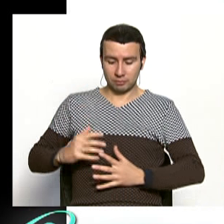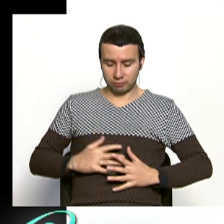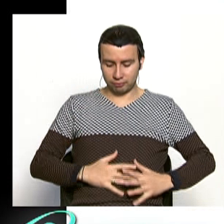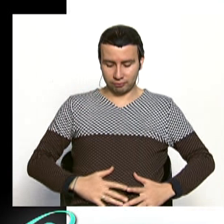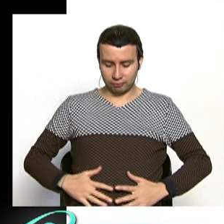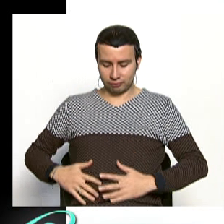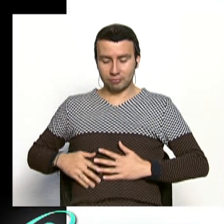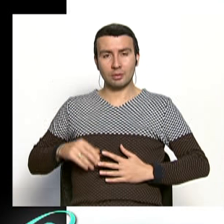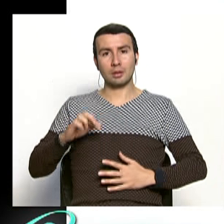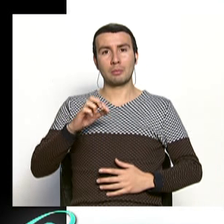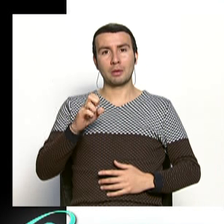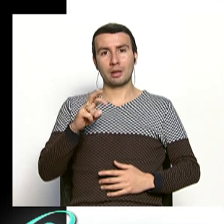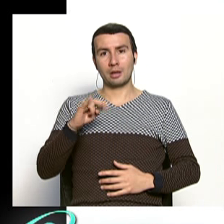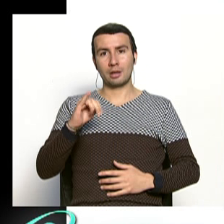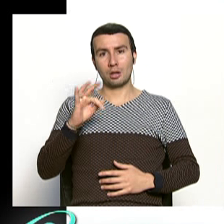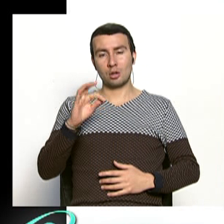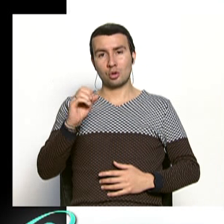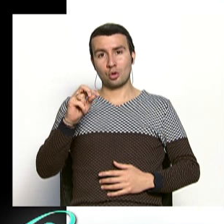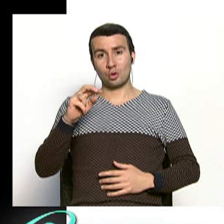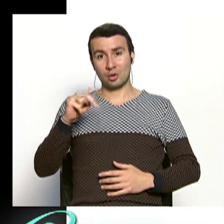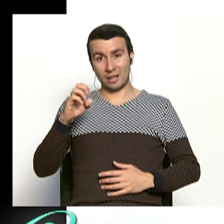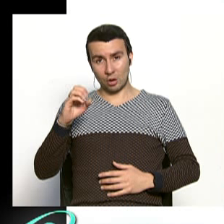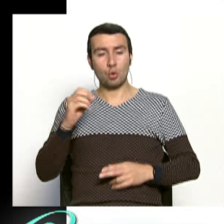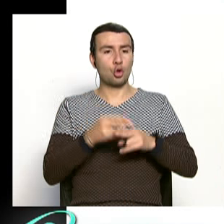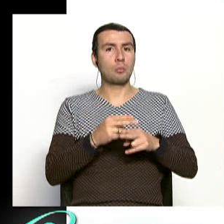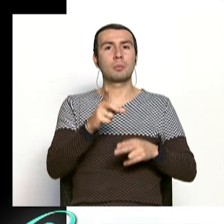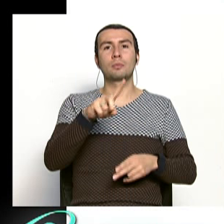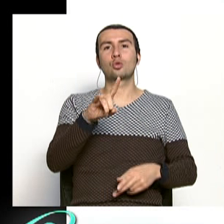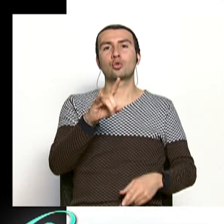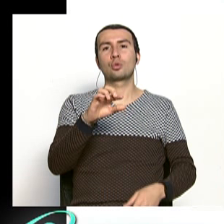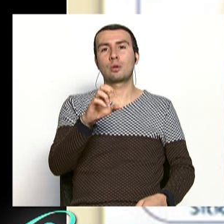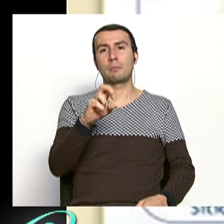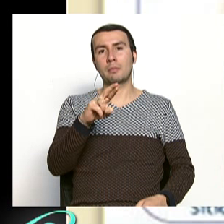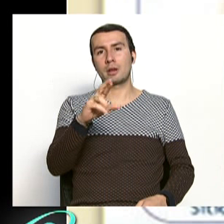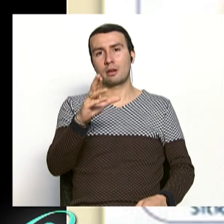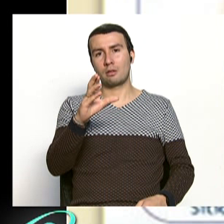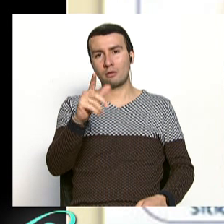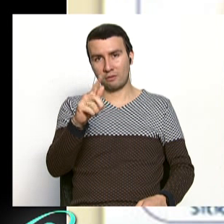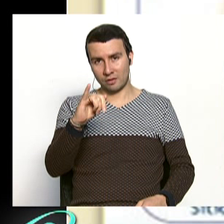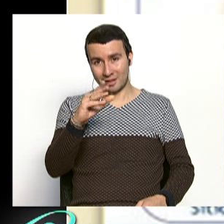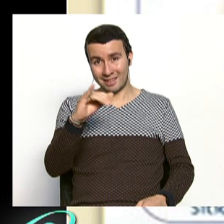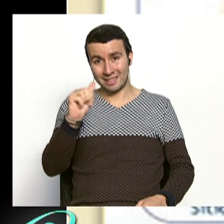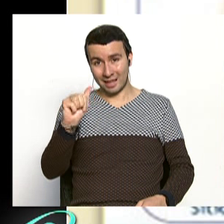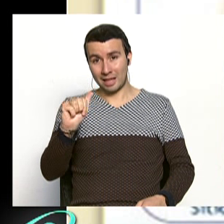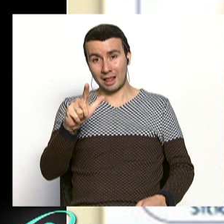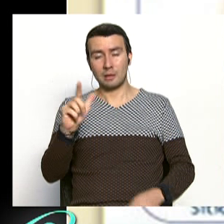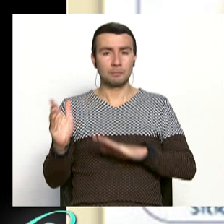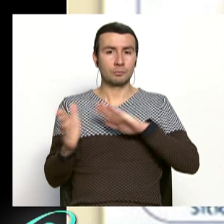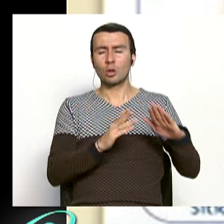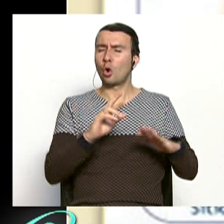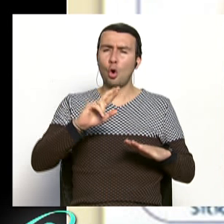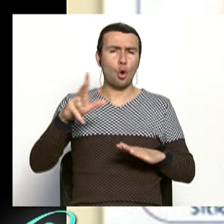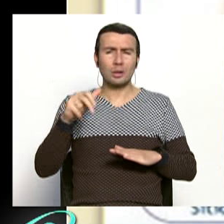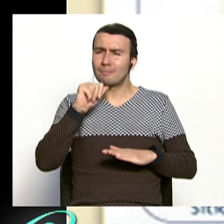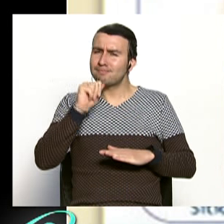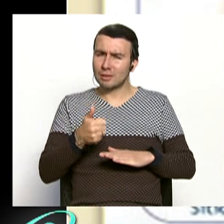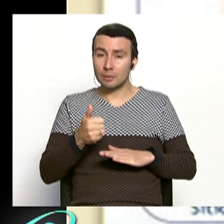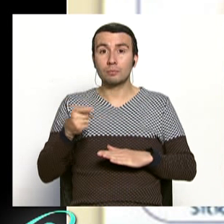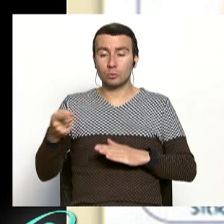peritoneo Y esa enfermedad se llama superficial y hay otro tipo de enfermedad mucho más severa y más incapacitante que se llama